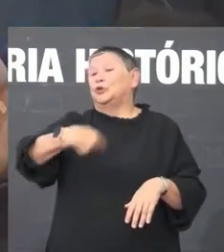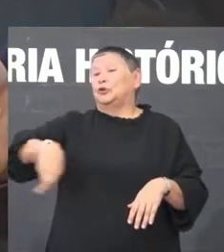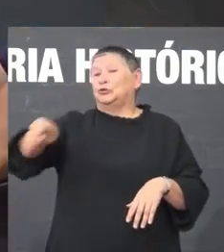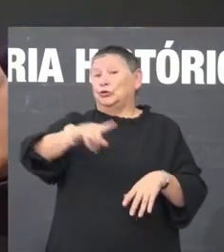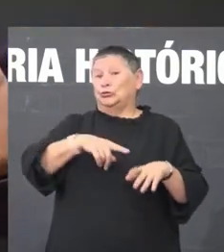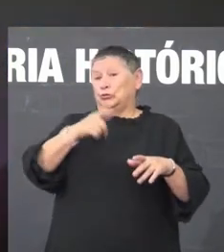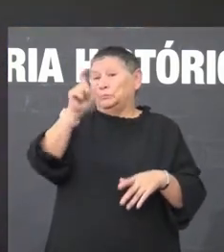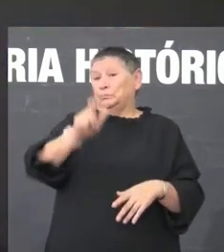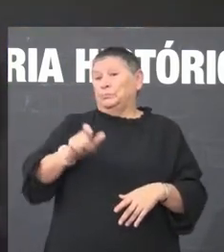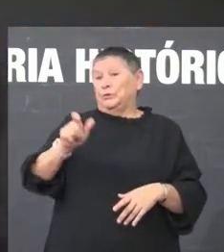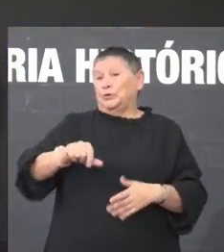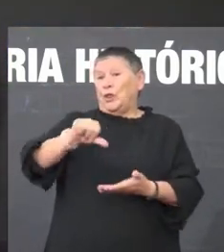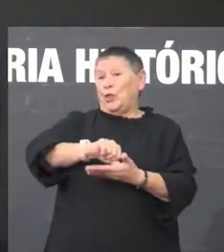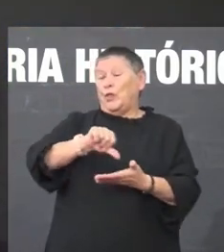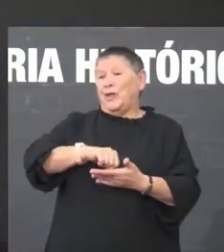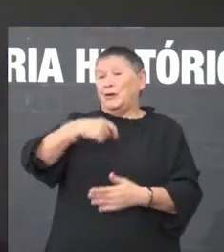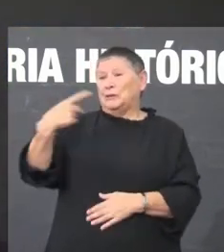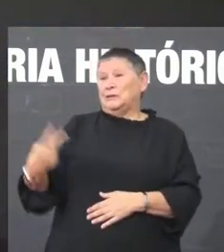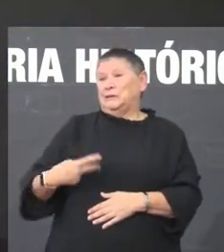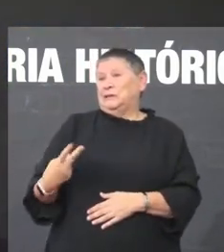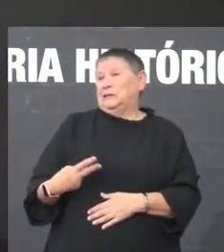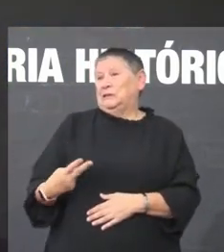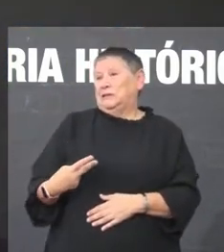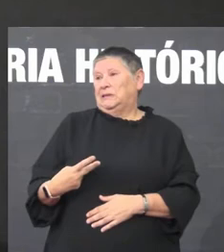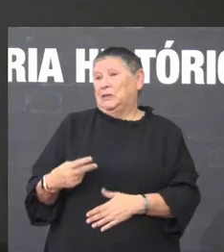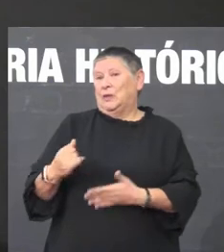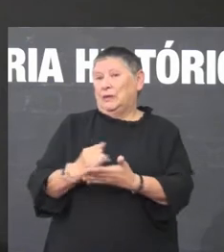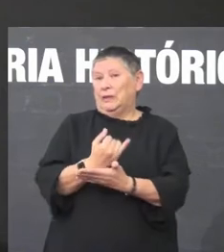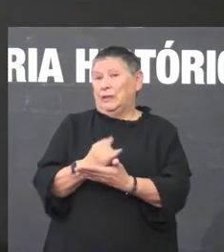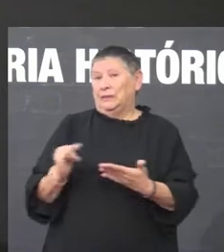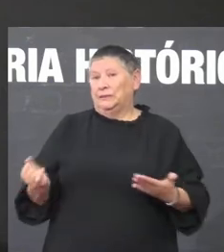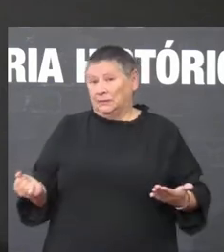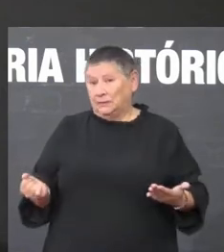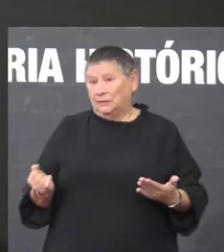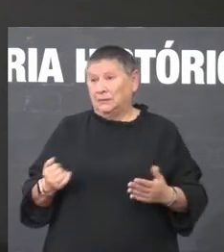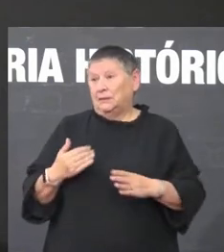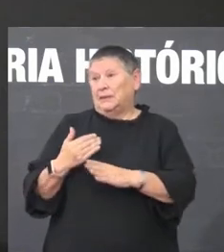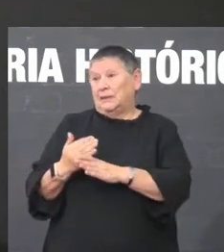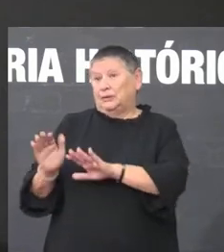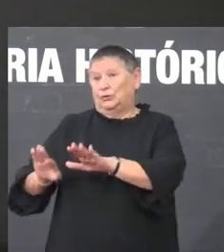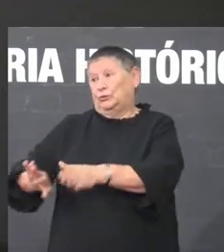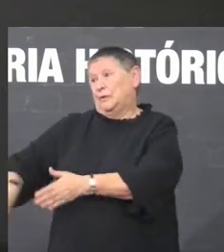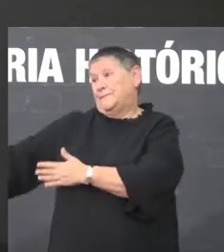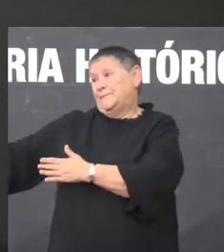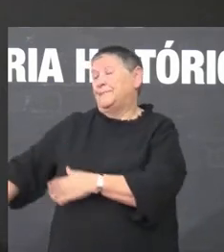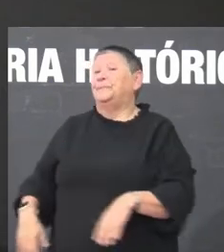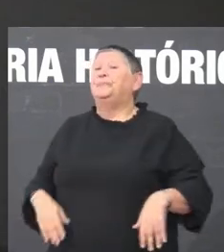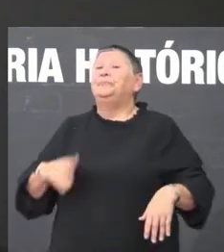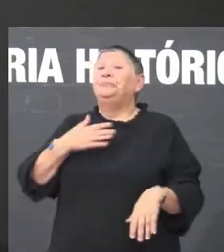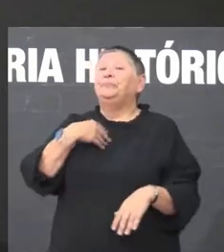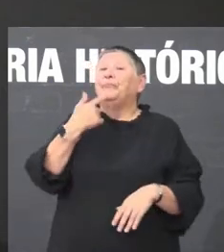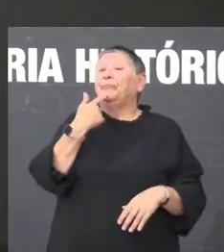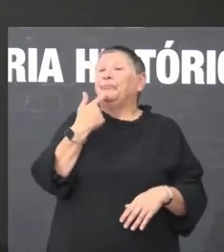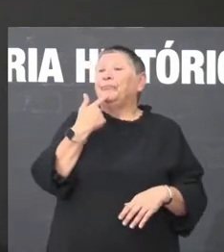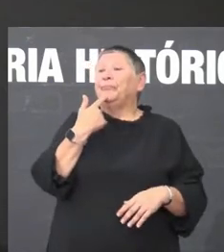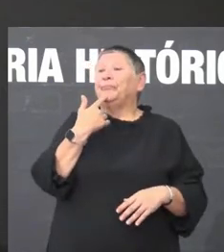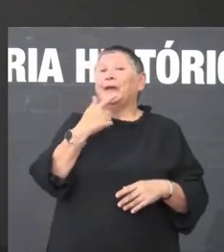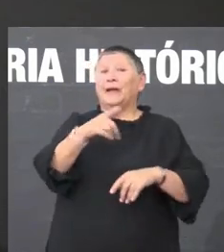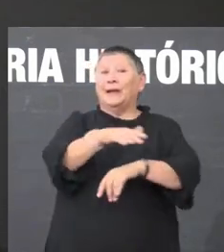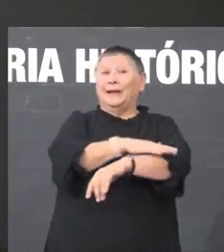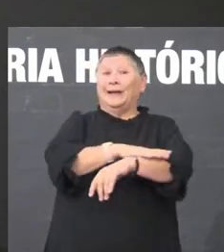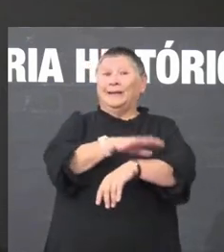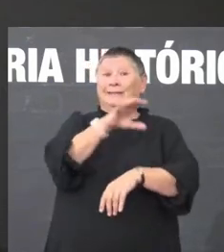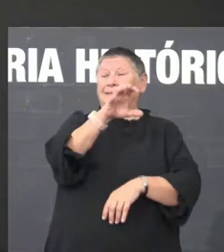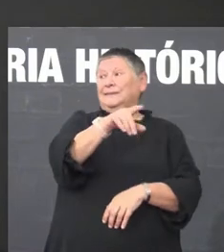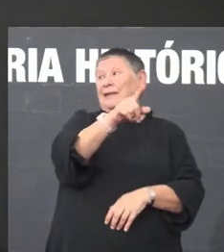segunda. Lo que va detrás, implícito, de esa frase es que los demás son ciudadanos de segunda. Con lo cual, no van a dar, el Estado no tiene por qué